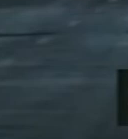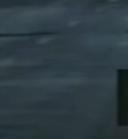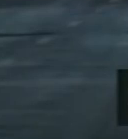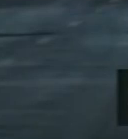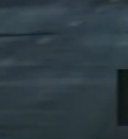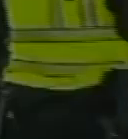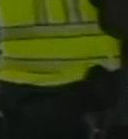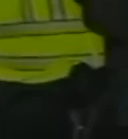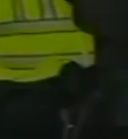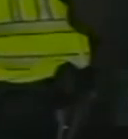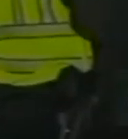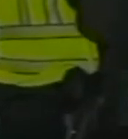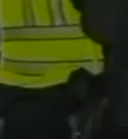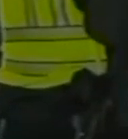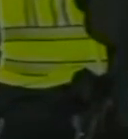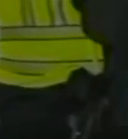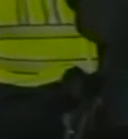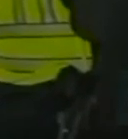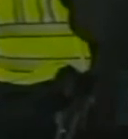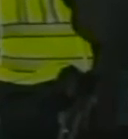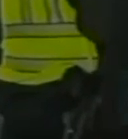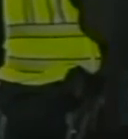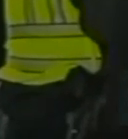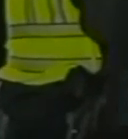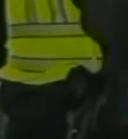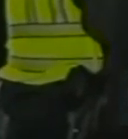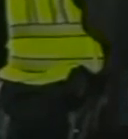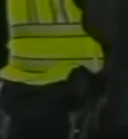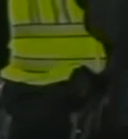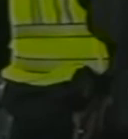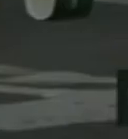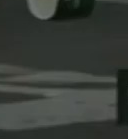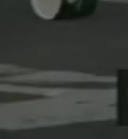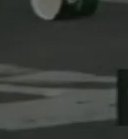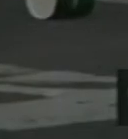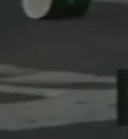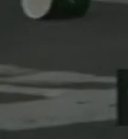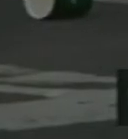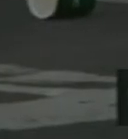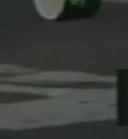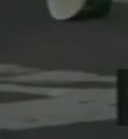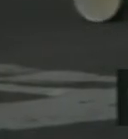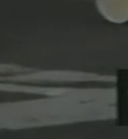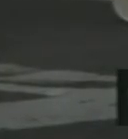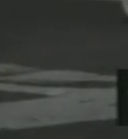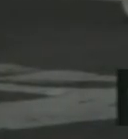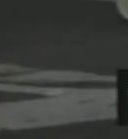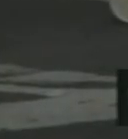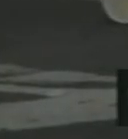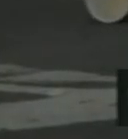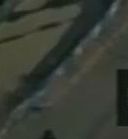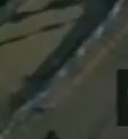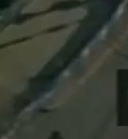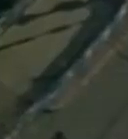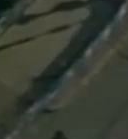176 personas fueron heridas en la explosión de Boston, 17 de ellas están en estado crítico. El FBI aún no tiene pistas de